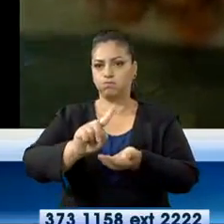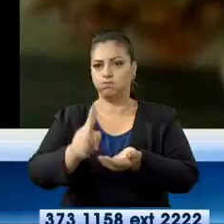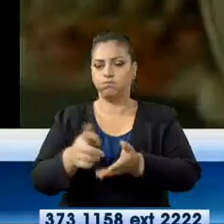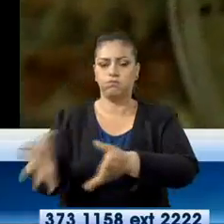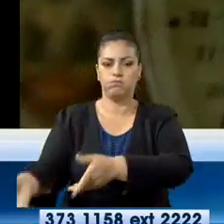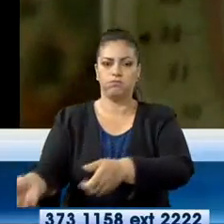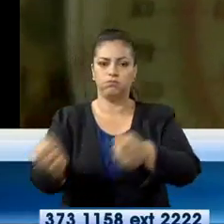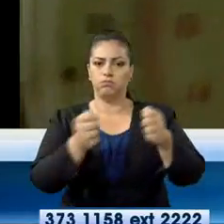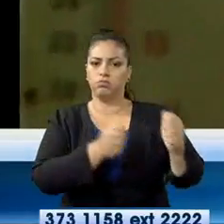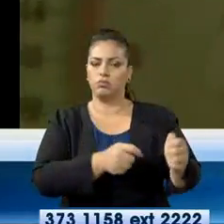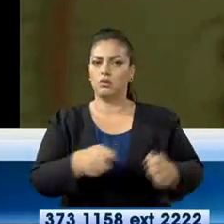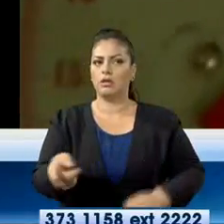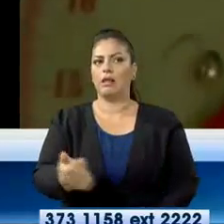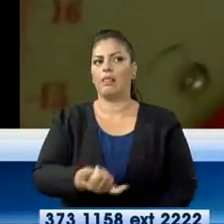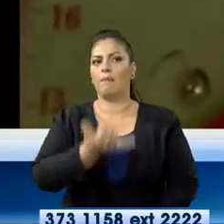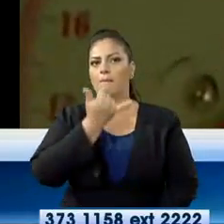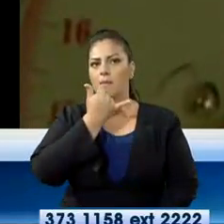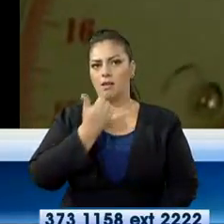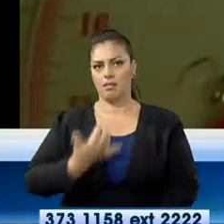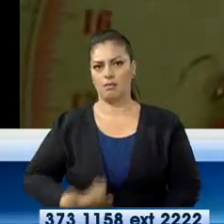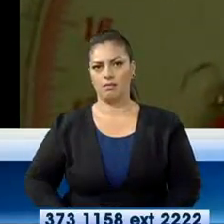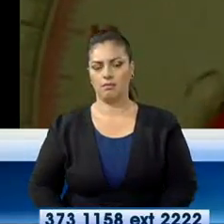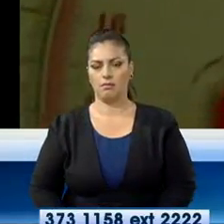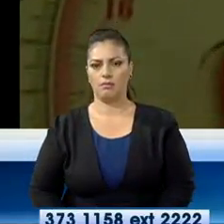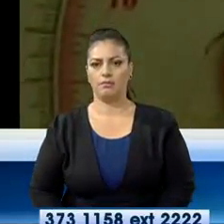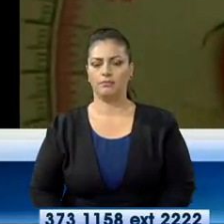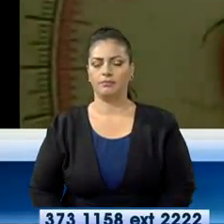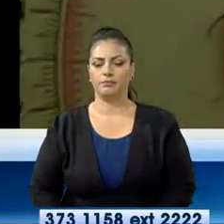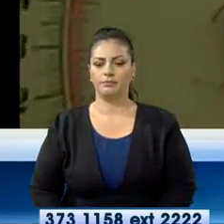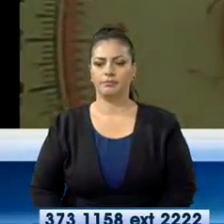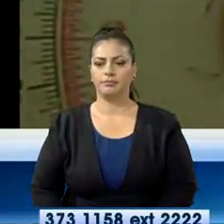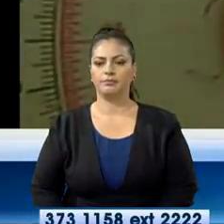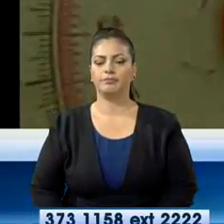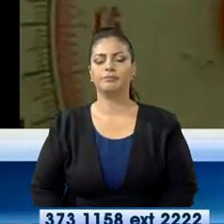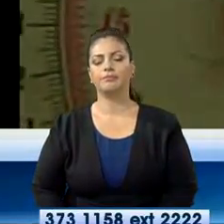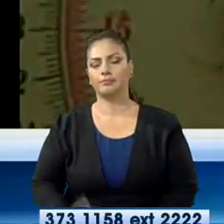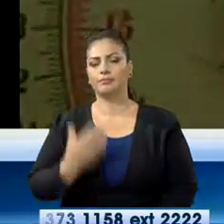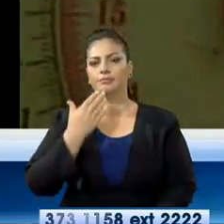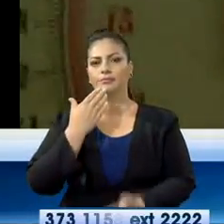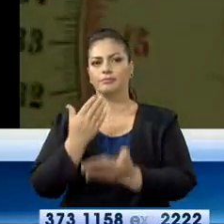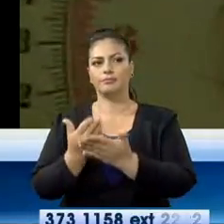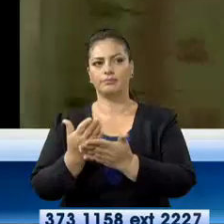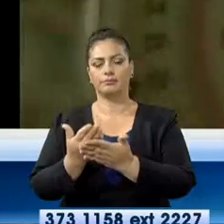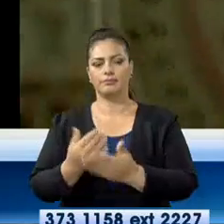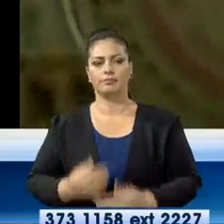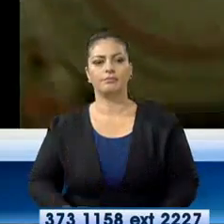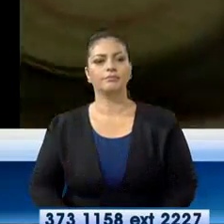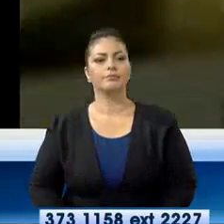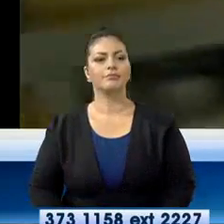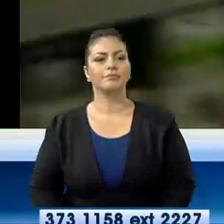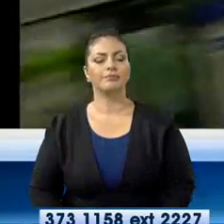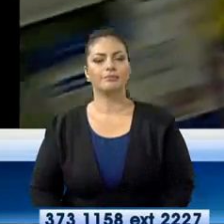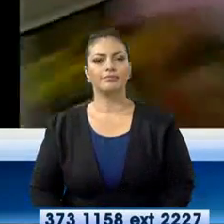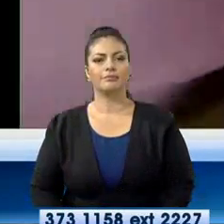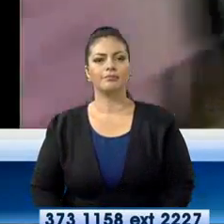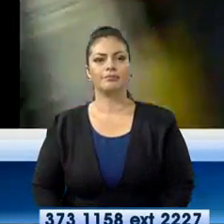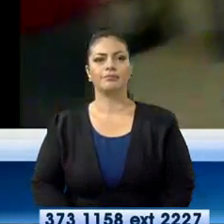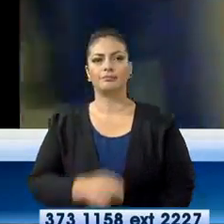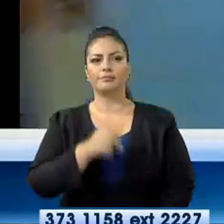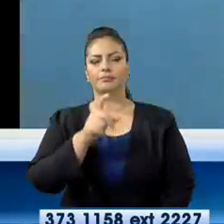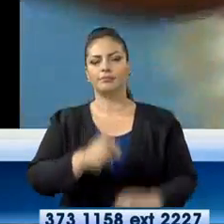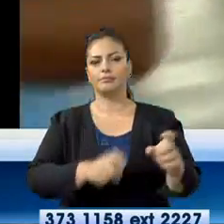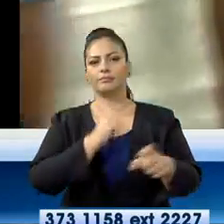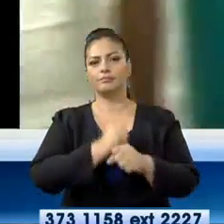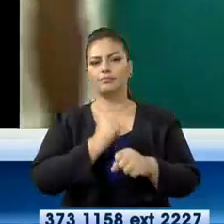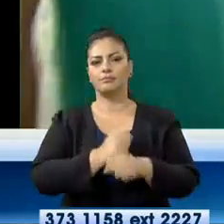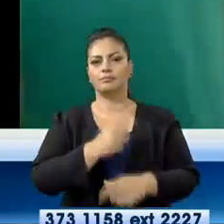peso que no es el debido. Muchas gracias, señor intendente. Gracias. Martín, vamos a dialogar ahora en este momento con los comerciantes